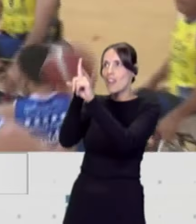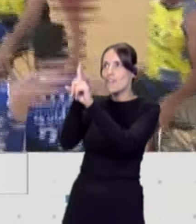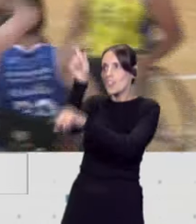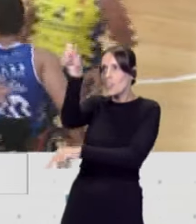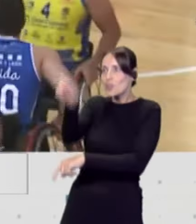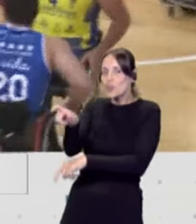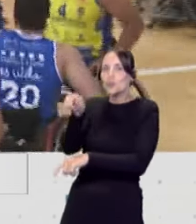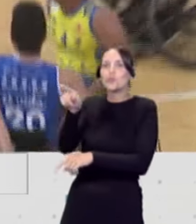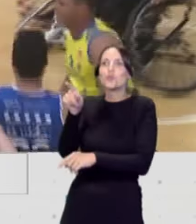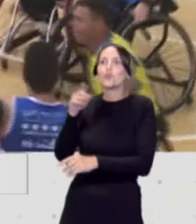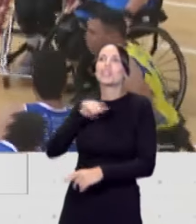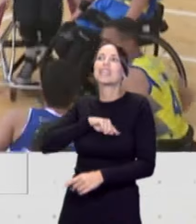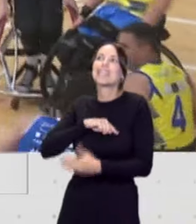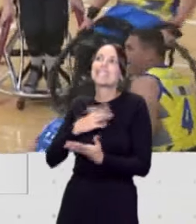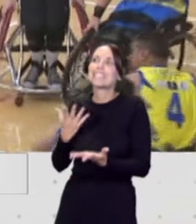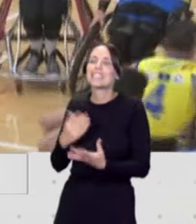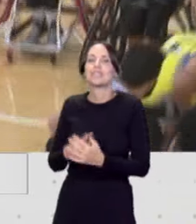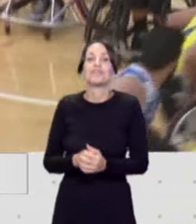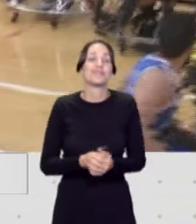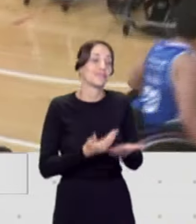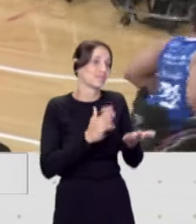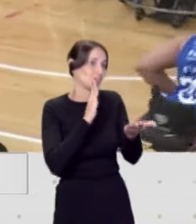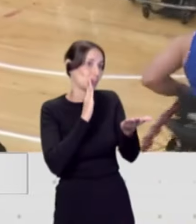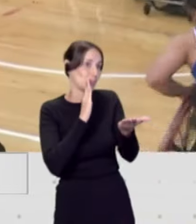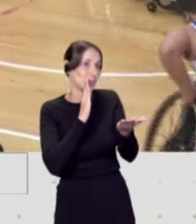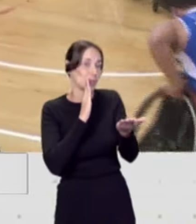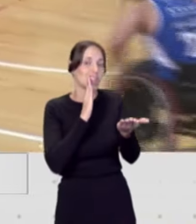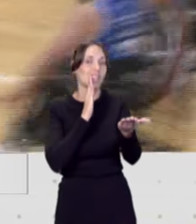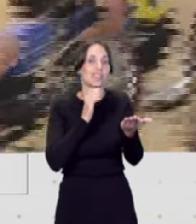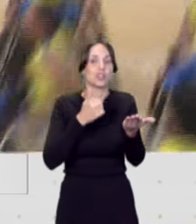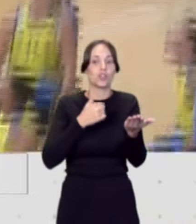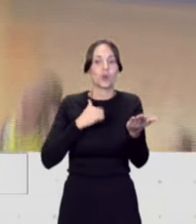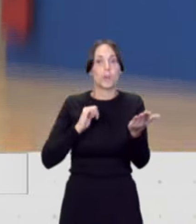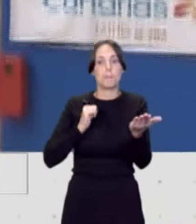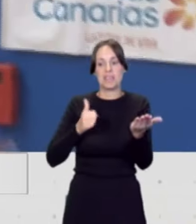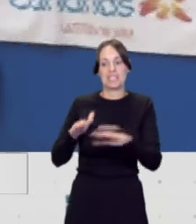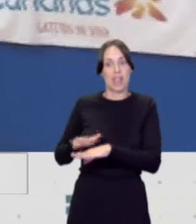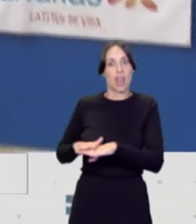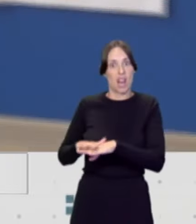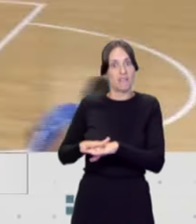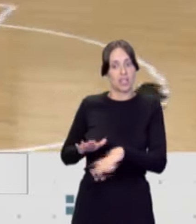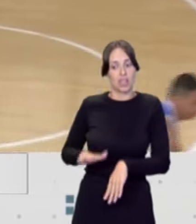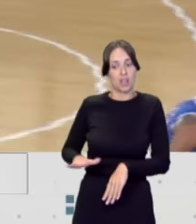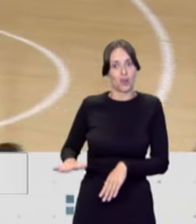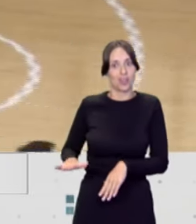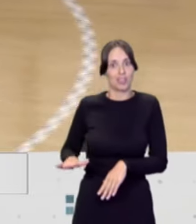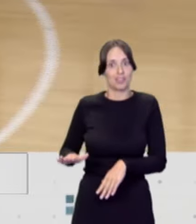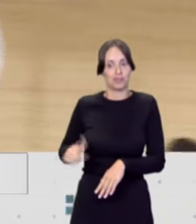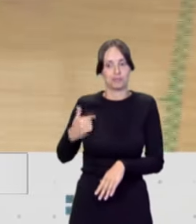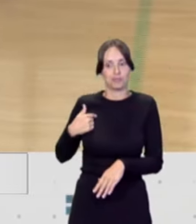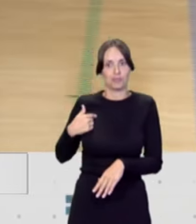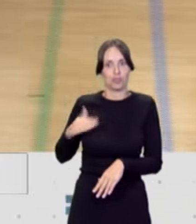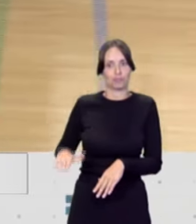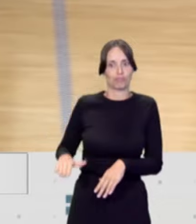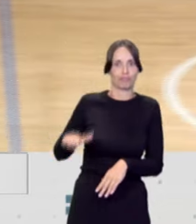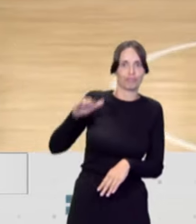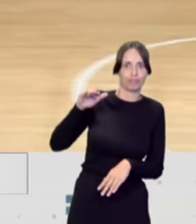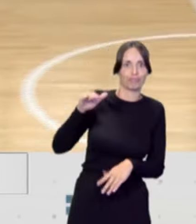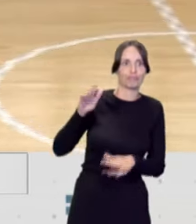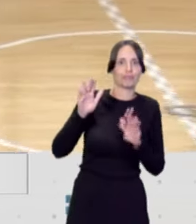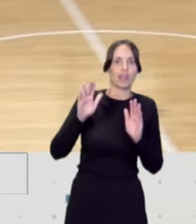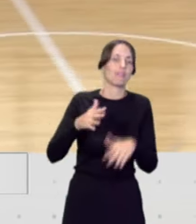Pues, como comentas, pues vengo de la cantera, empezando desde lo base. Y bueno, pues al final creo que parte